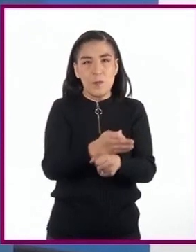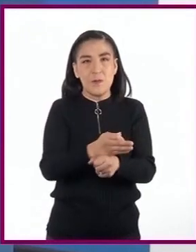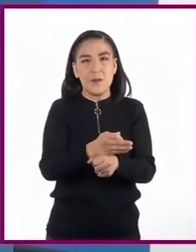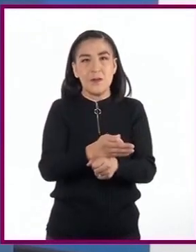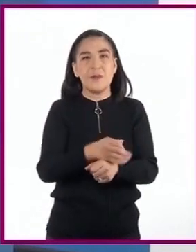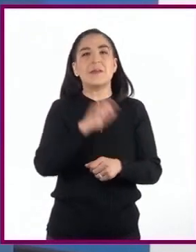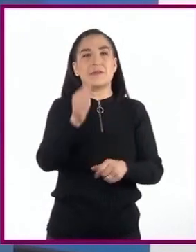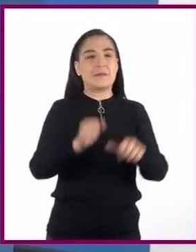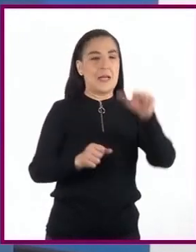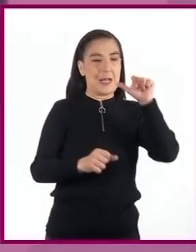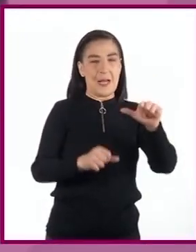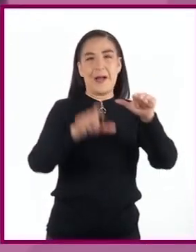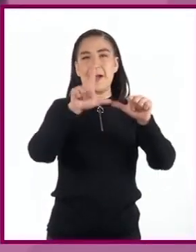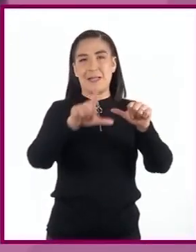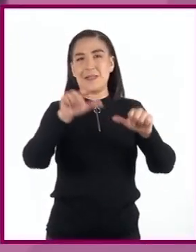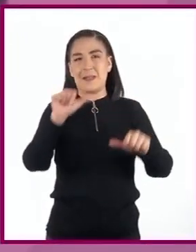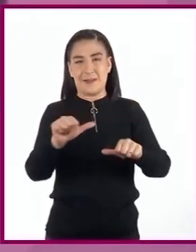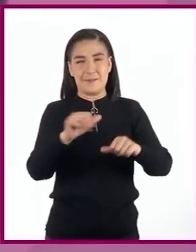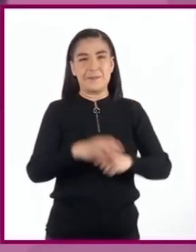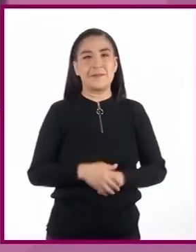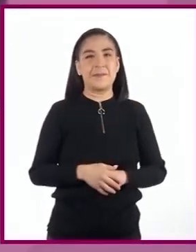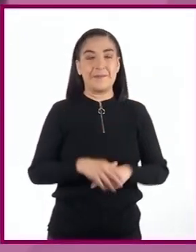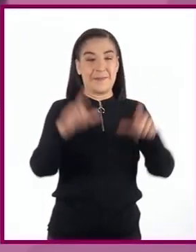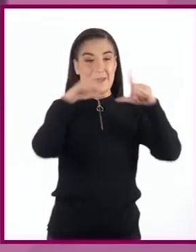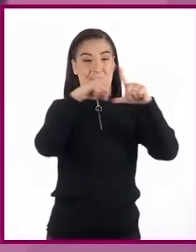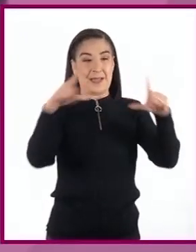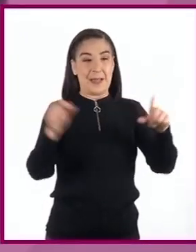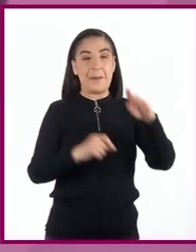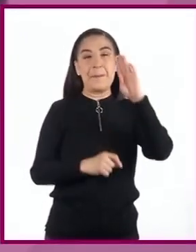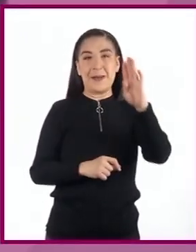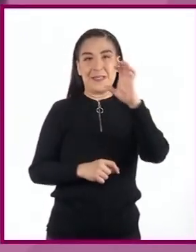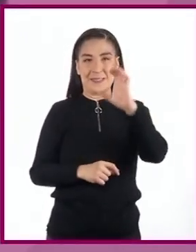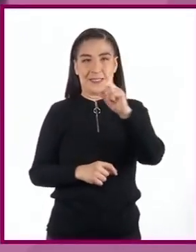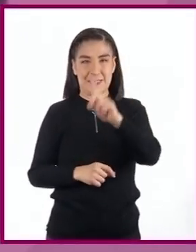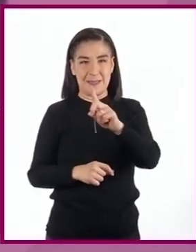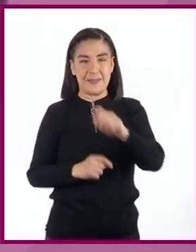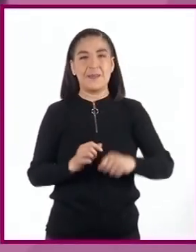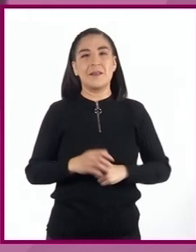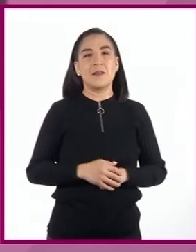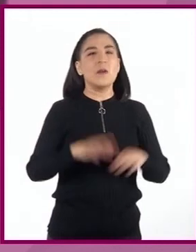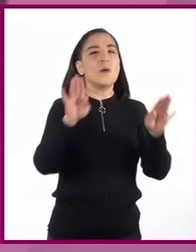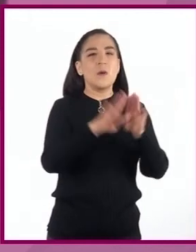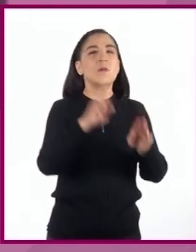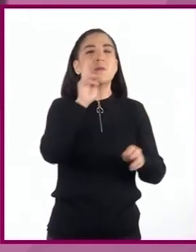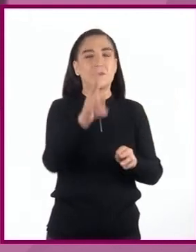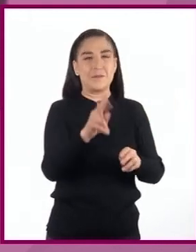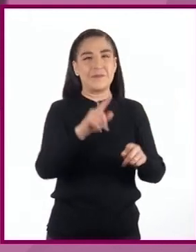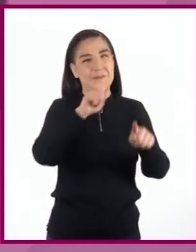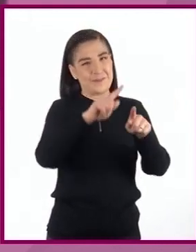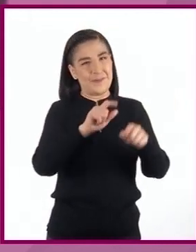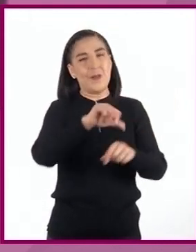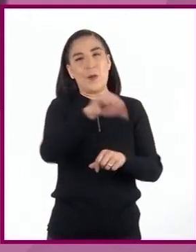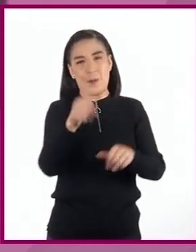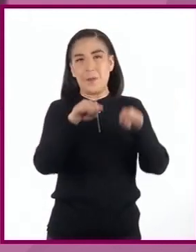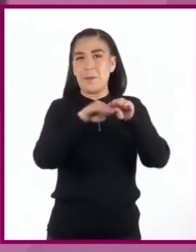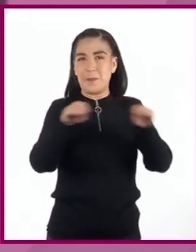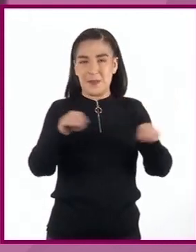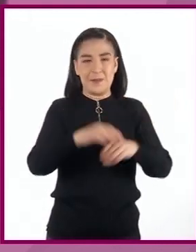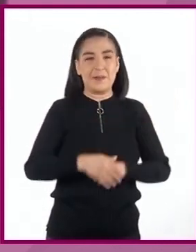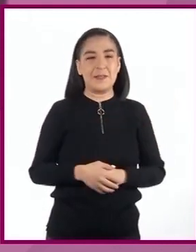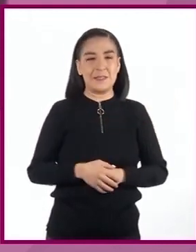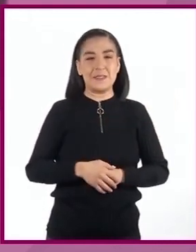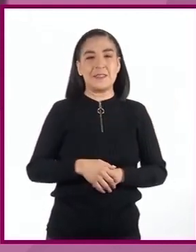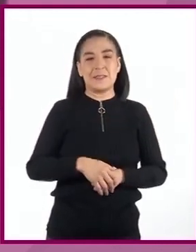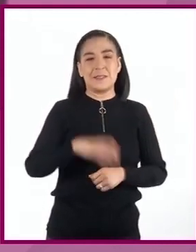criterio ALA. El triángulo BCD se construyó con las siguientes medidas. El ángulo